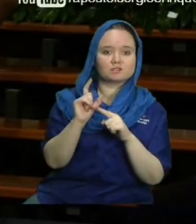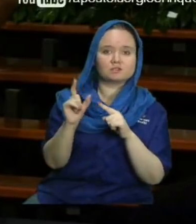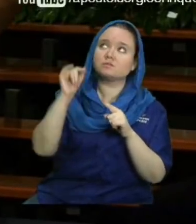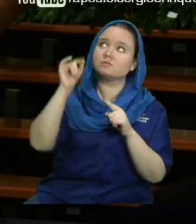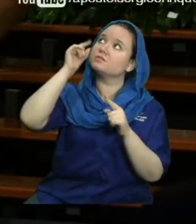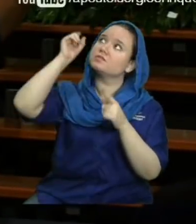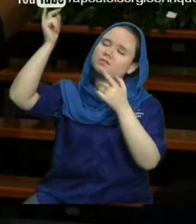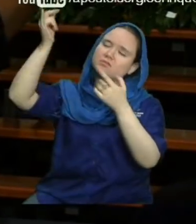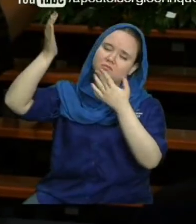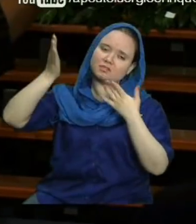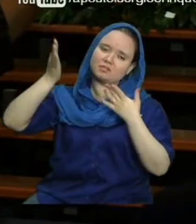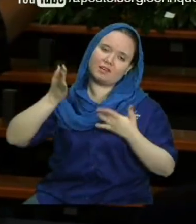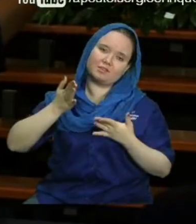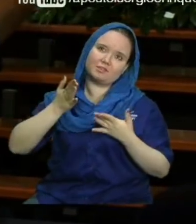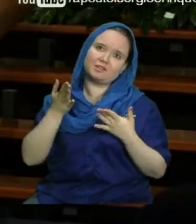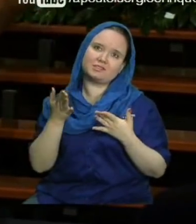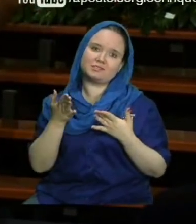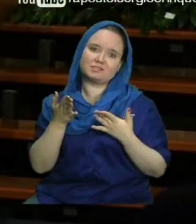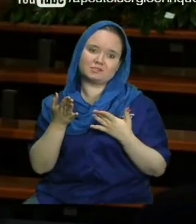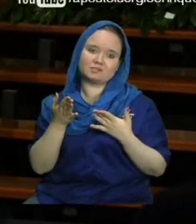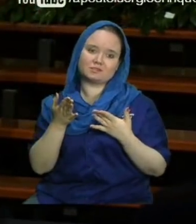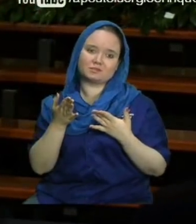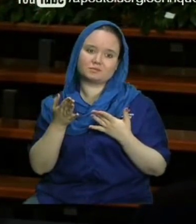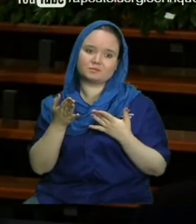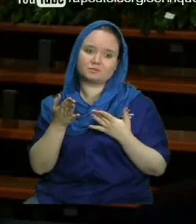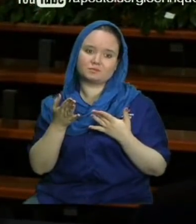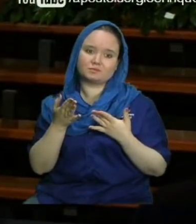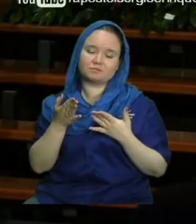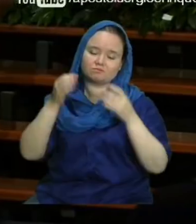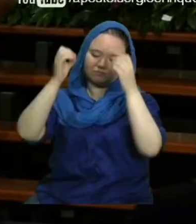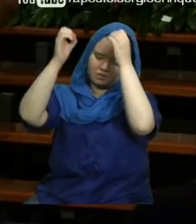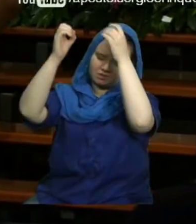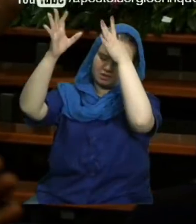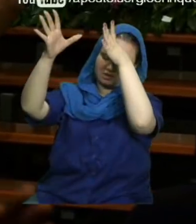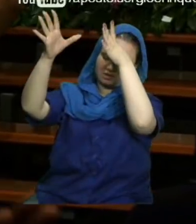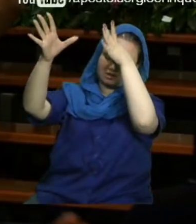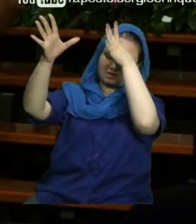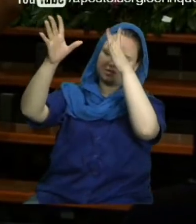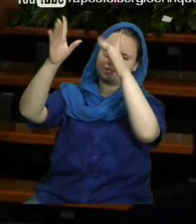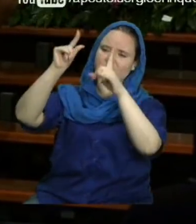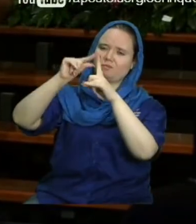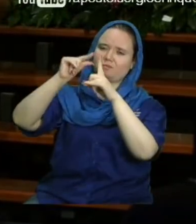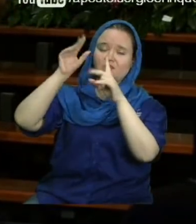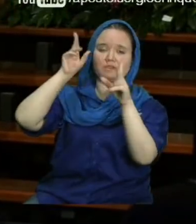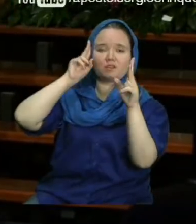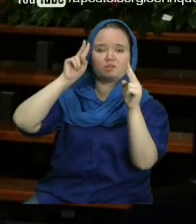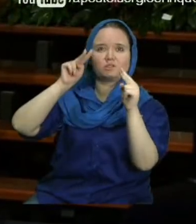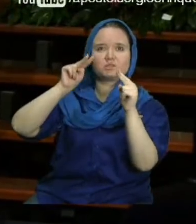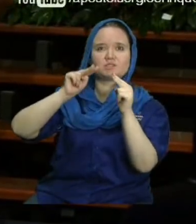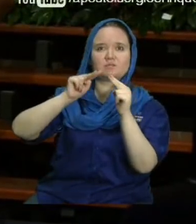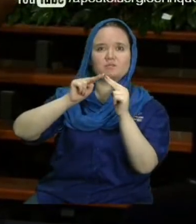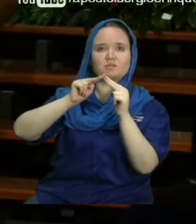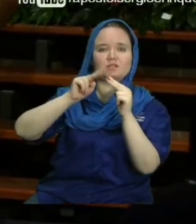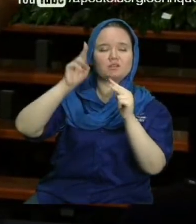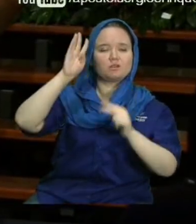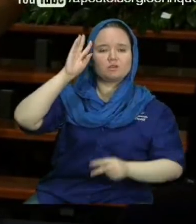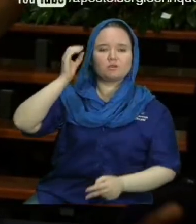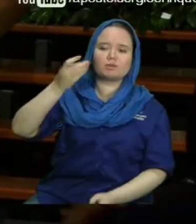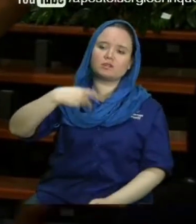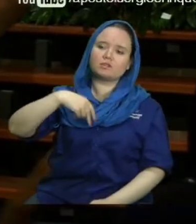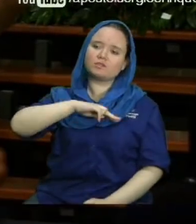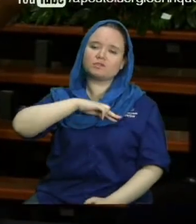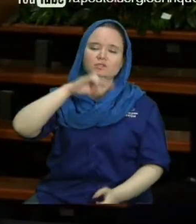nosotros, Señor. La inteligencia, la sabiduría, porque somos tu